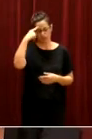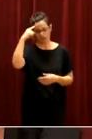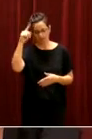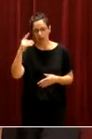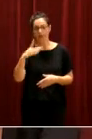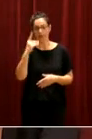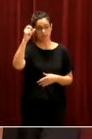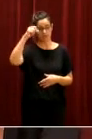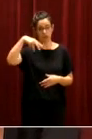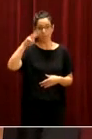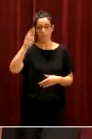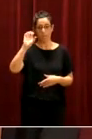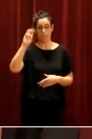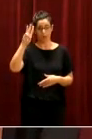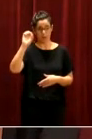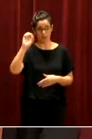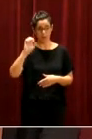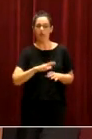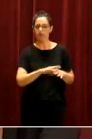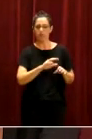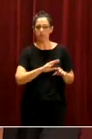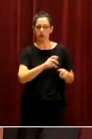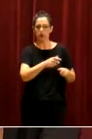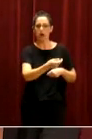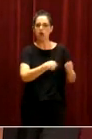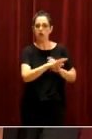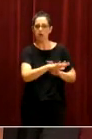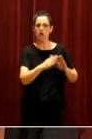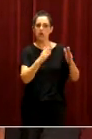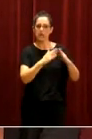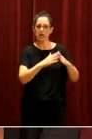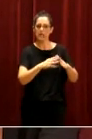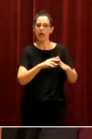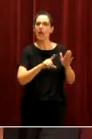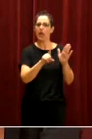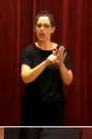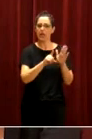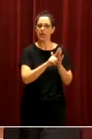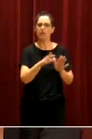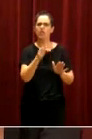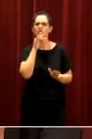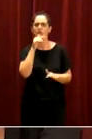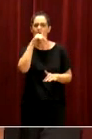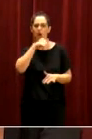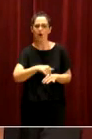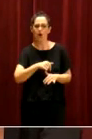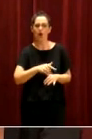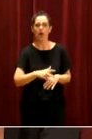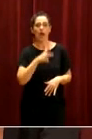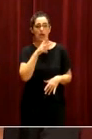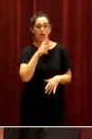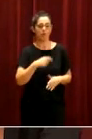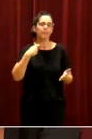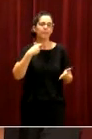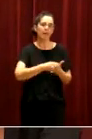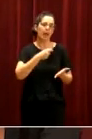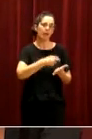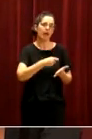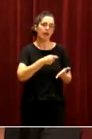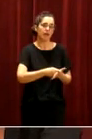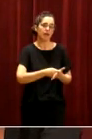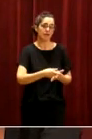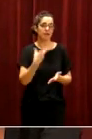Don Pepe compraron sus viviendas totalmente, de forma totalmente legal, y muchos aún a día de hoy siguen pagando sus hipotecas. Y ahora ven como el